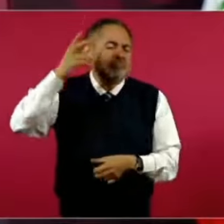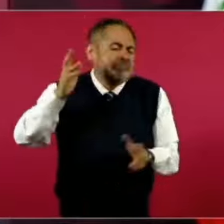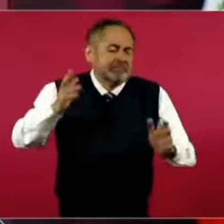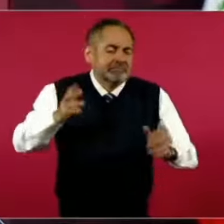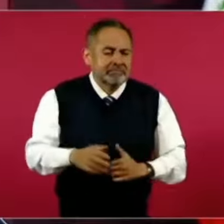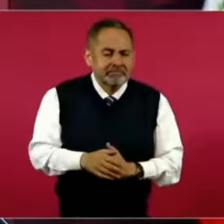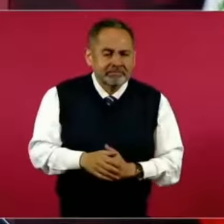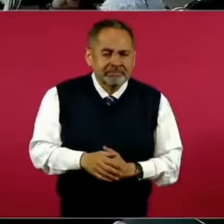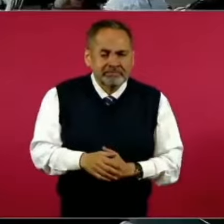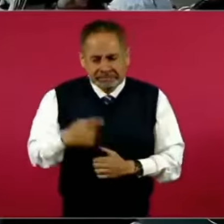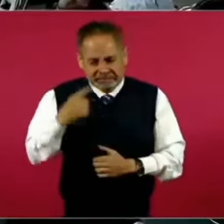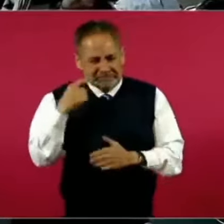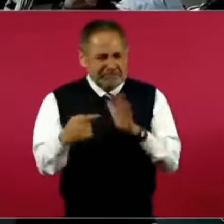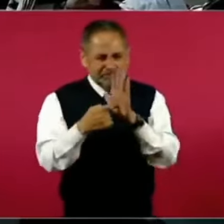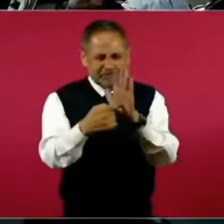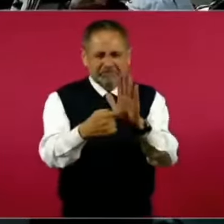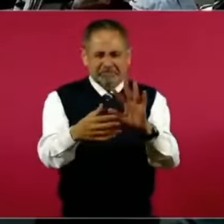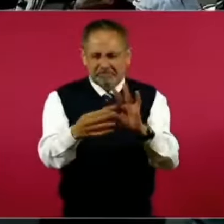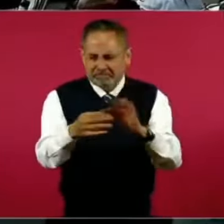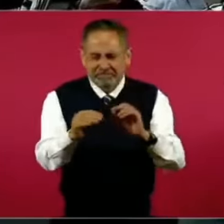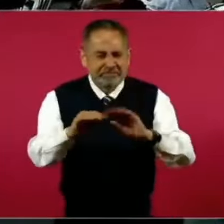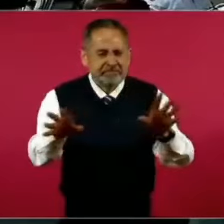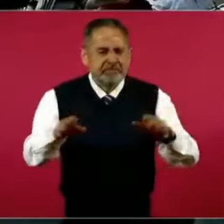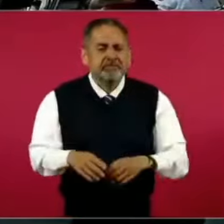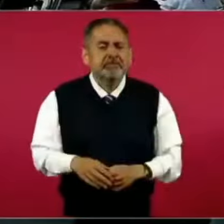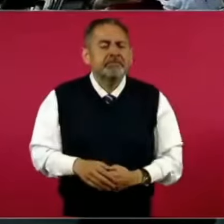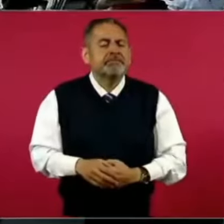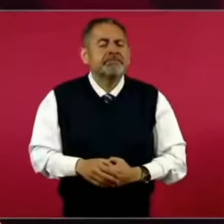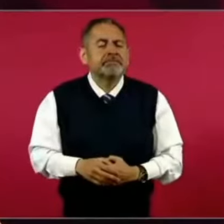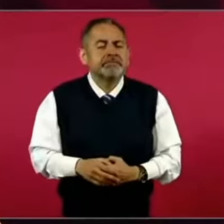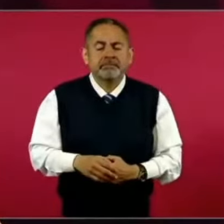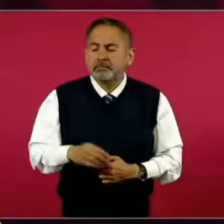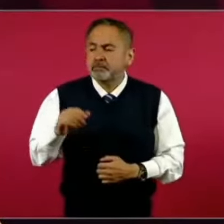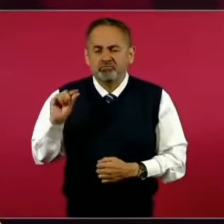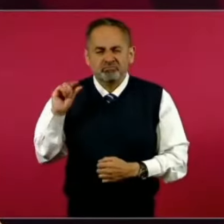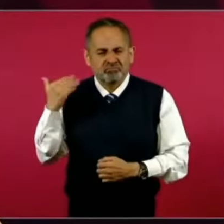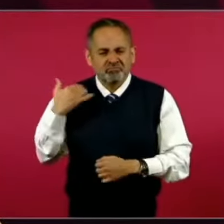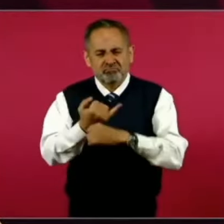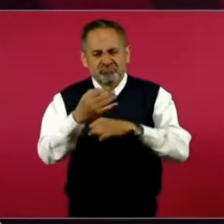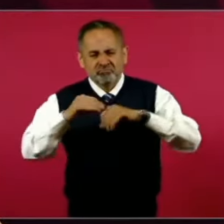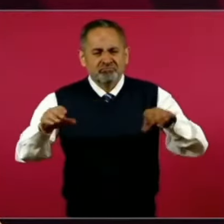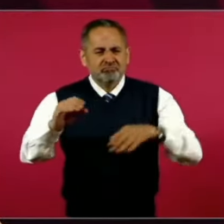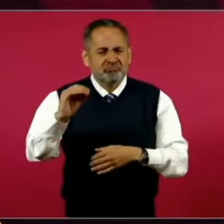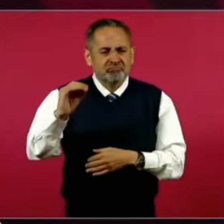dar a conocer lo que informó la OCDE,